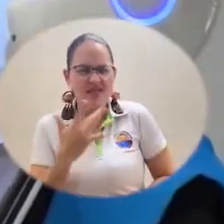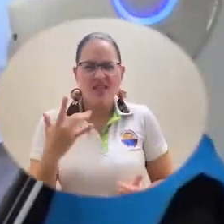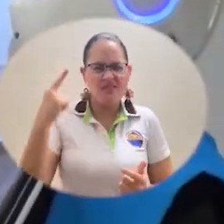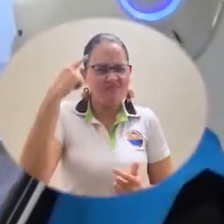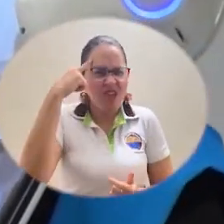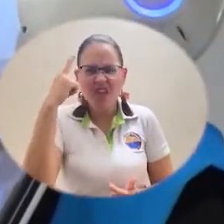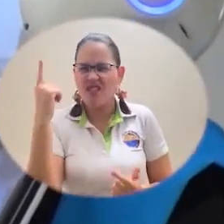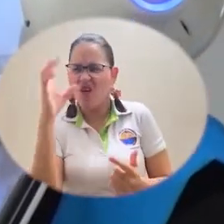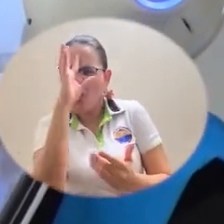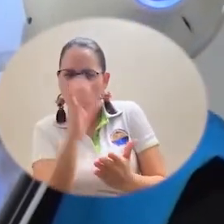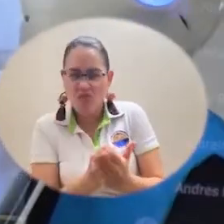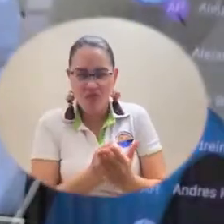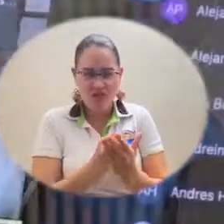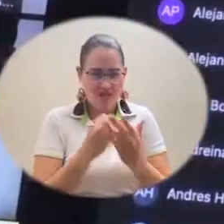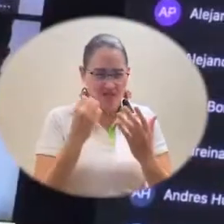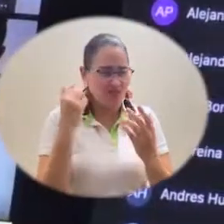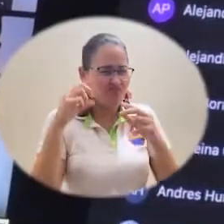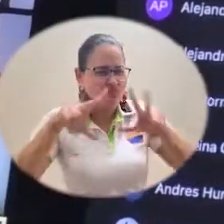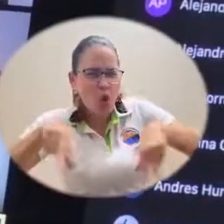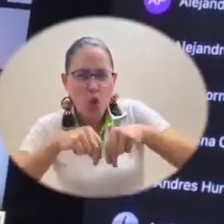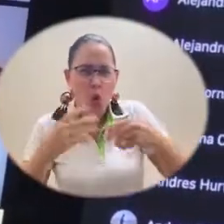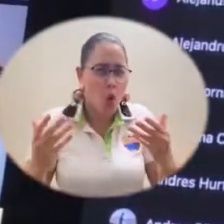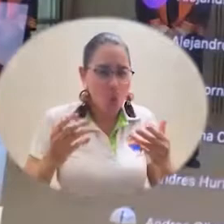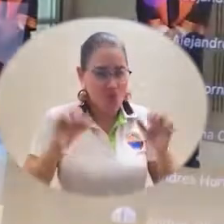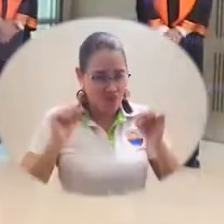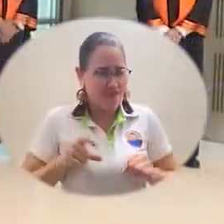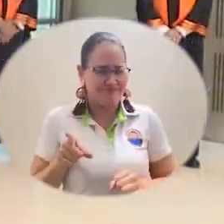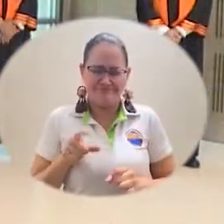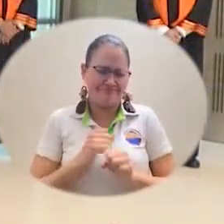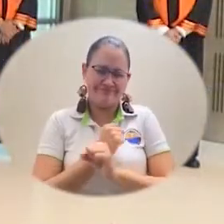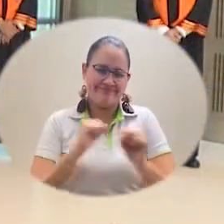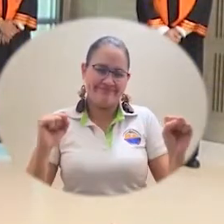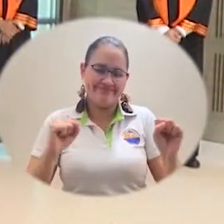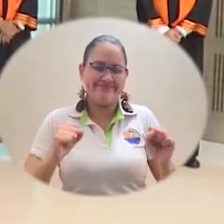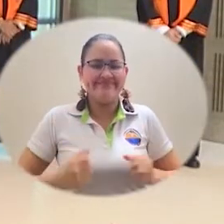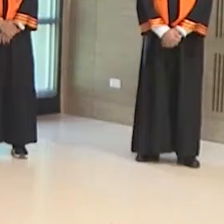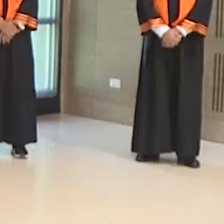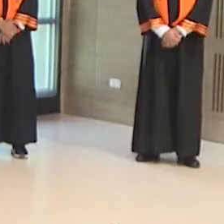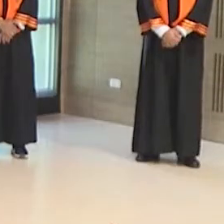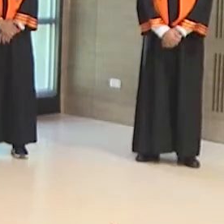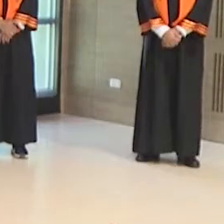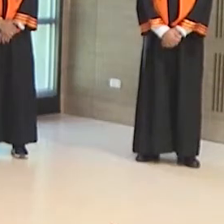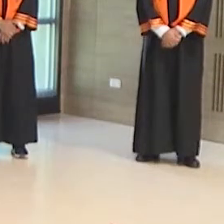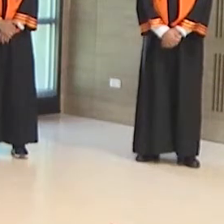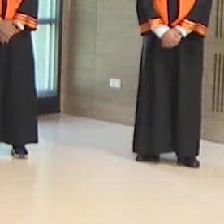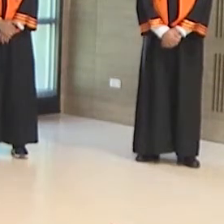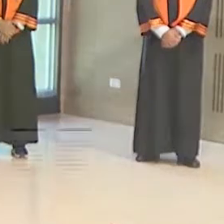desarrollar nuevas narrativas, de ser capaces de tener sentido crítico frente a la sociedad.